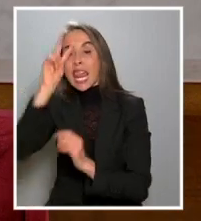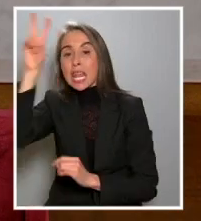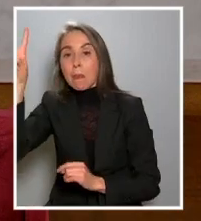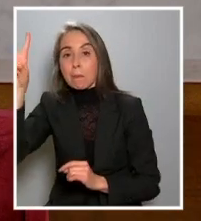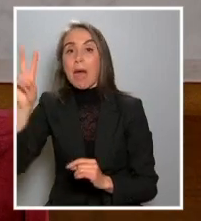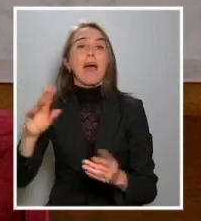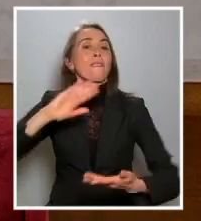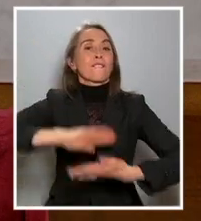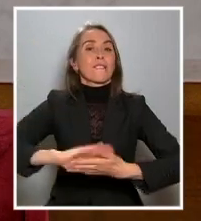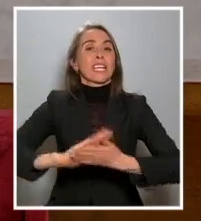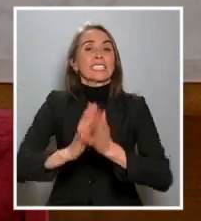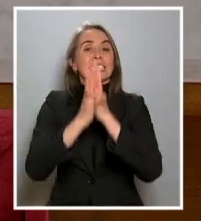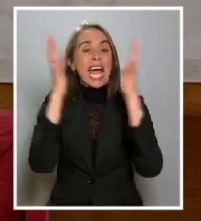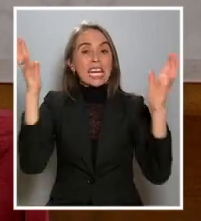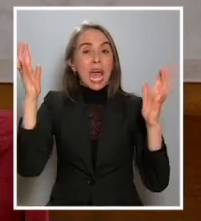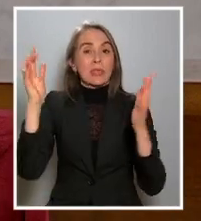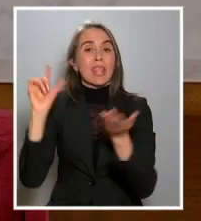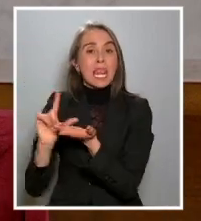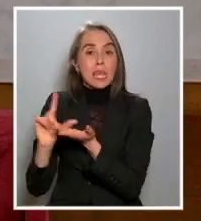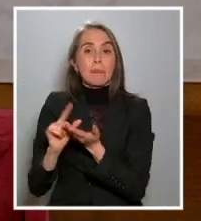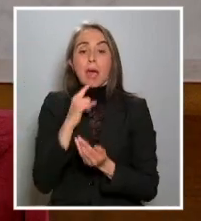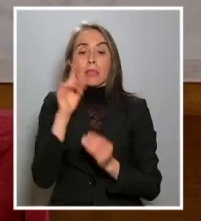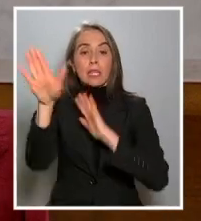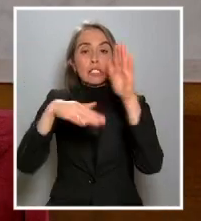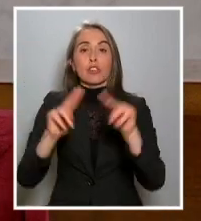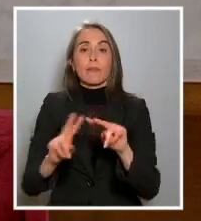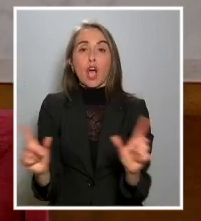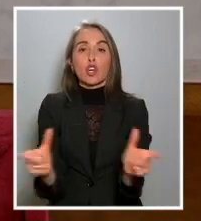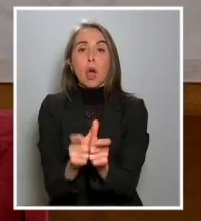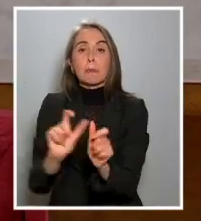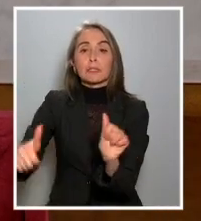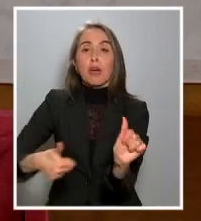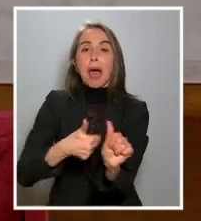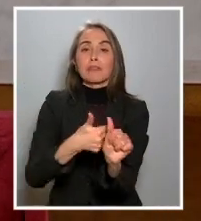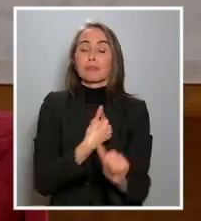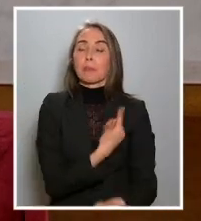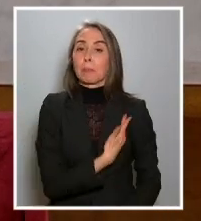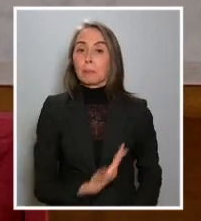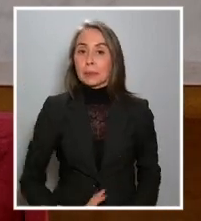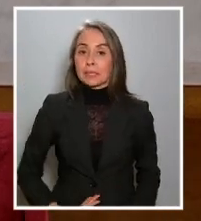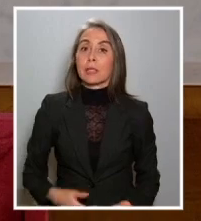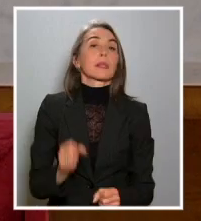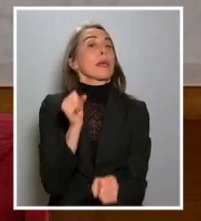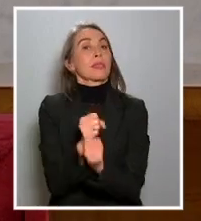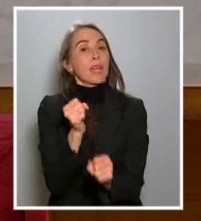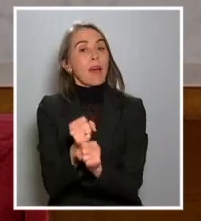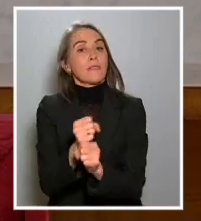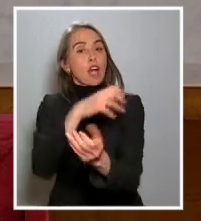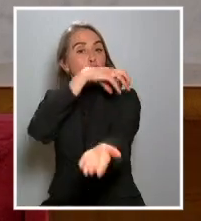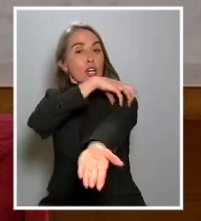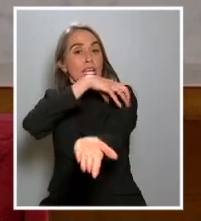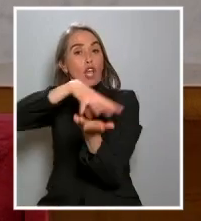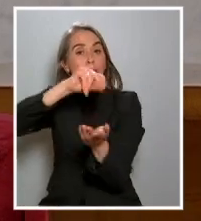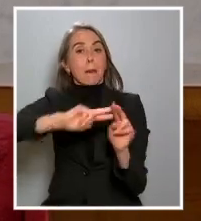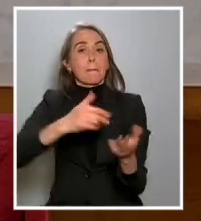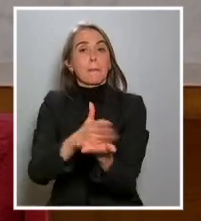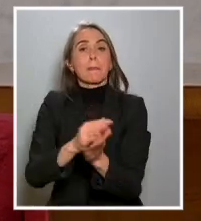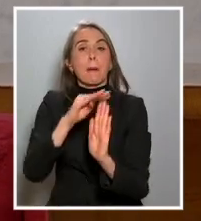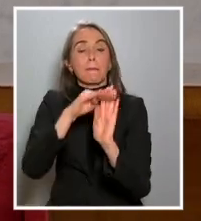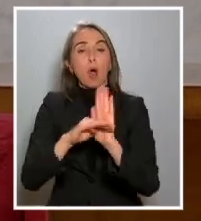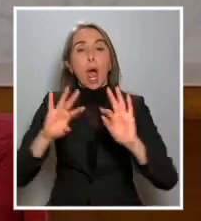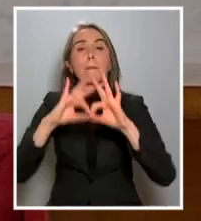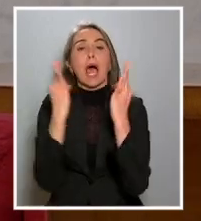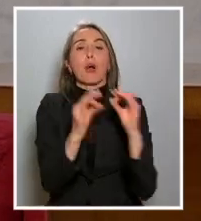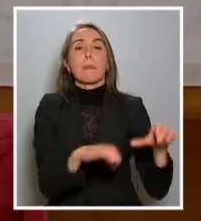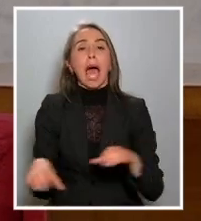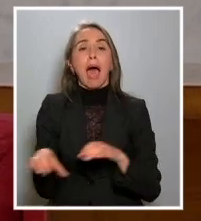en grande, anuncio desde ya la formación de una comisión asesora presidencial que tenga trabajo en la región para preparar un programa completo